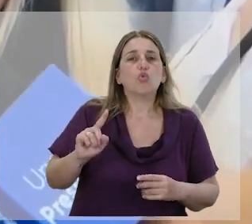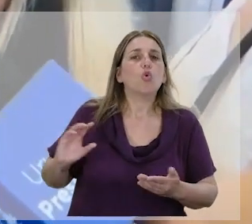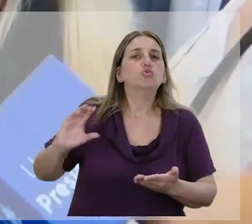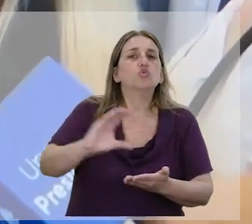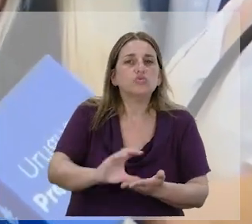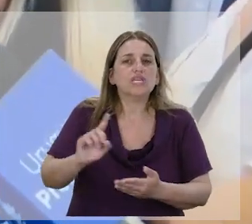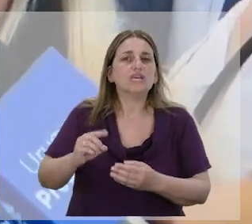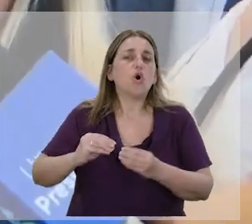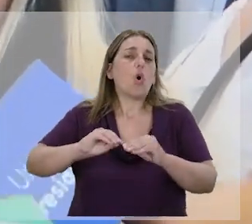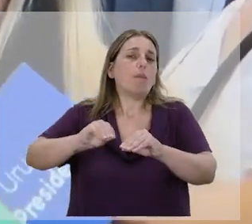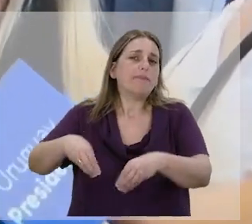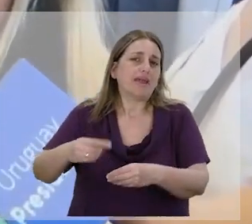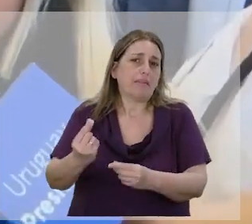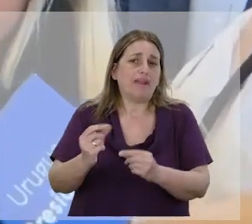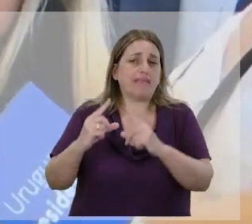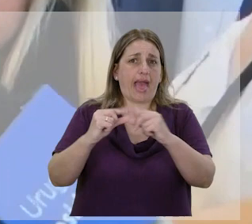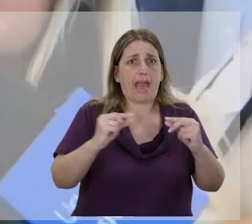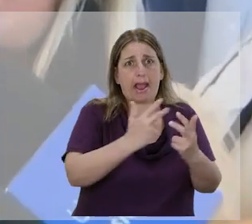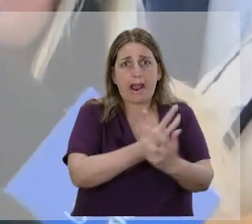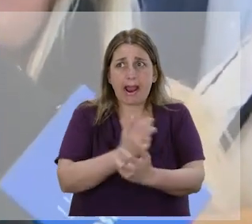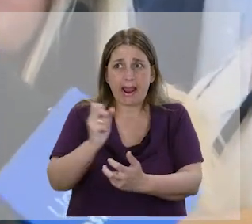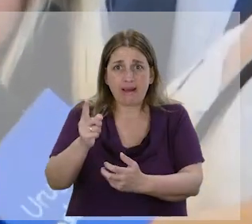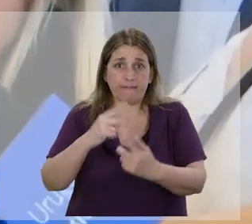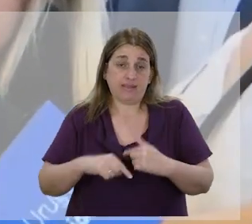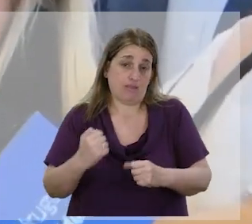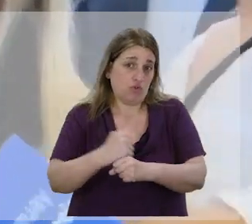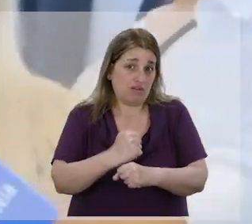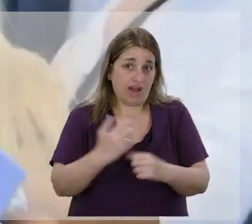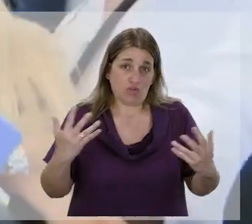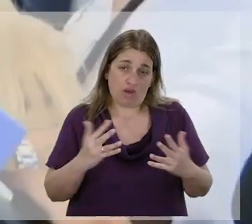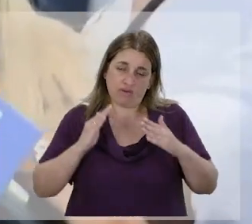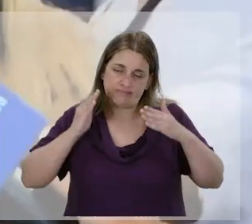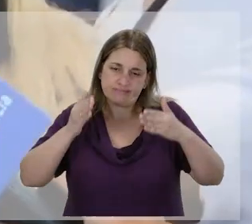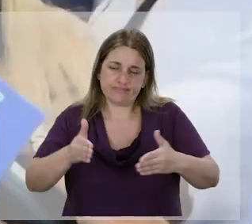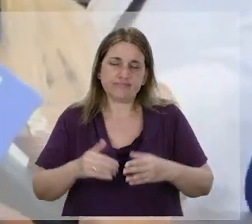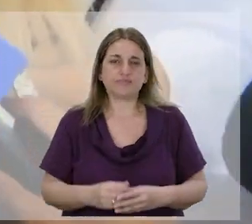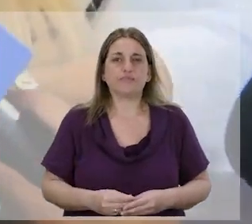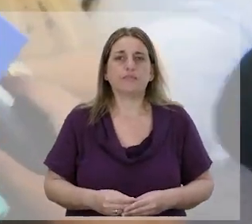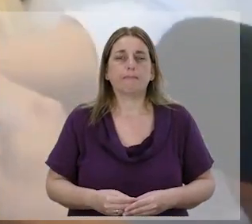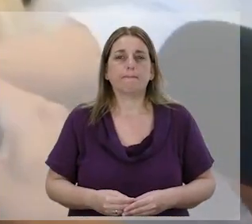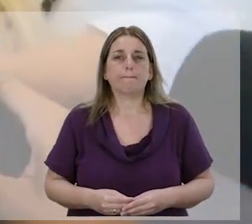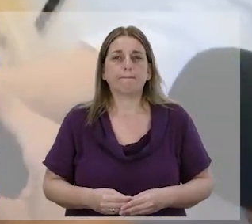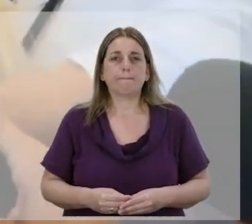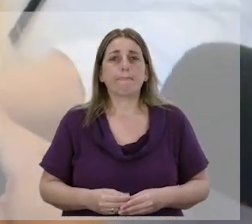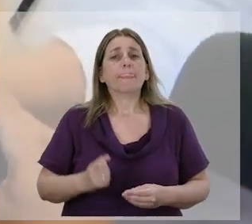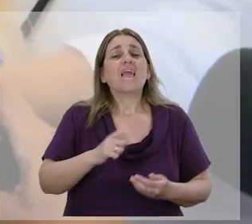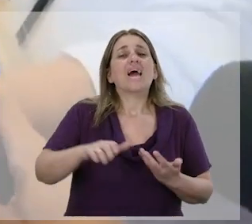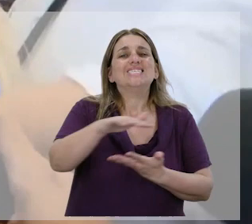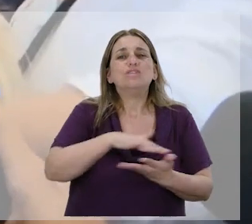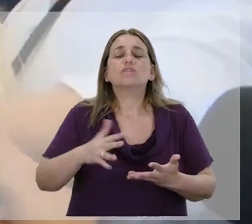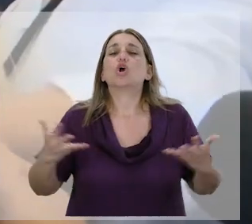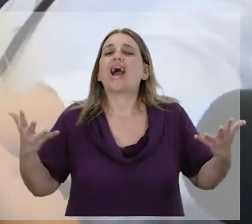X, que son los subsidios y las pérdidas de ANCAP, que son los sobre los cuales estamos trabajando.